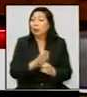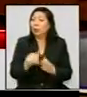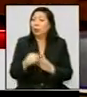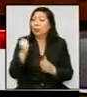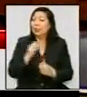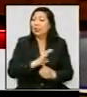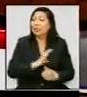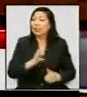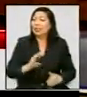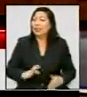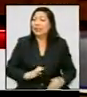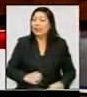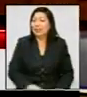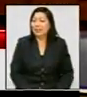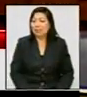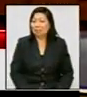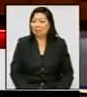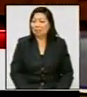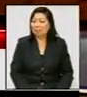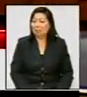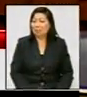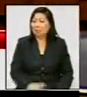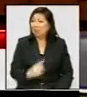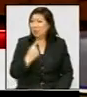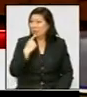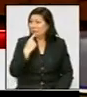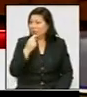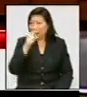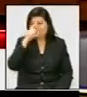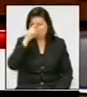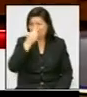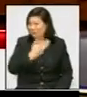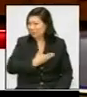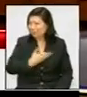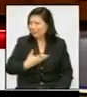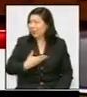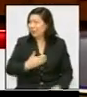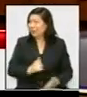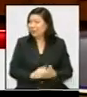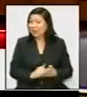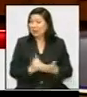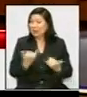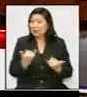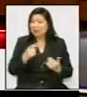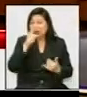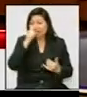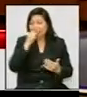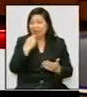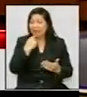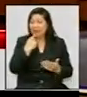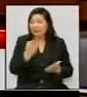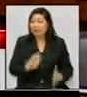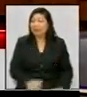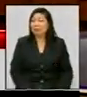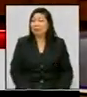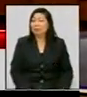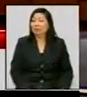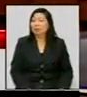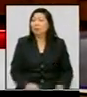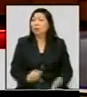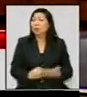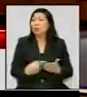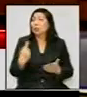poderes del Estado. No digo que sea el señor Vizcarra, puesto que el señor Vizcarra solo se